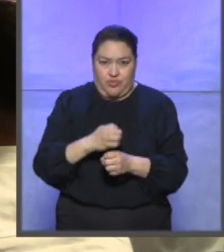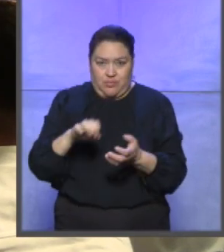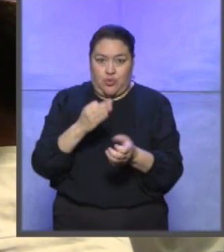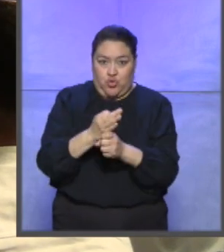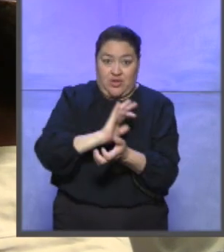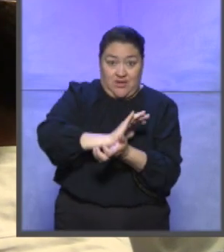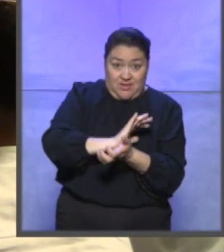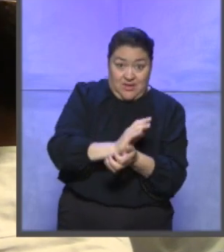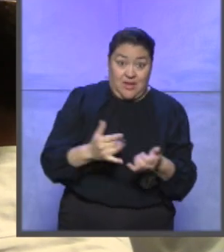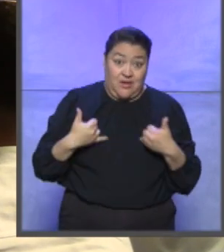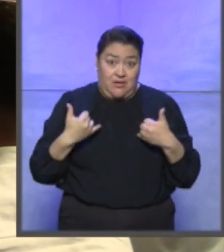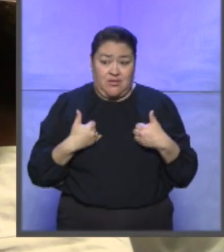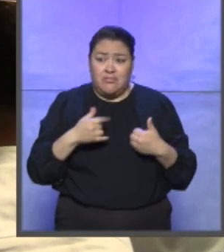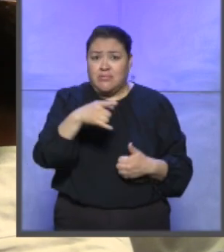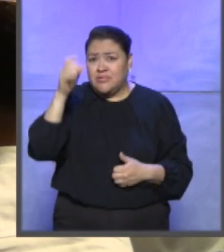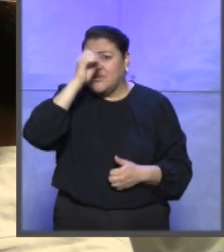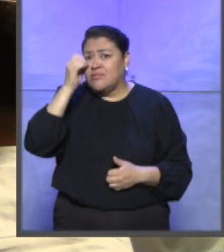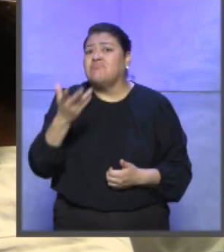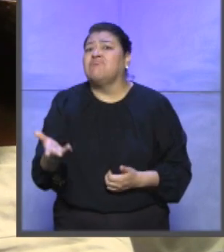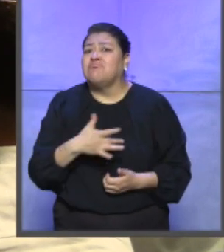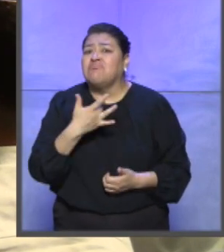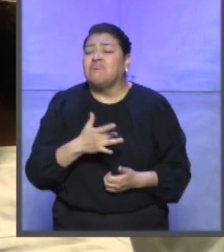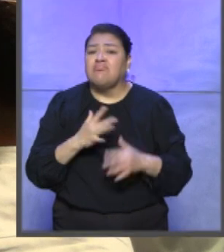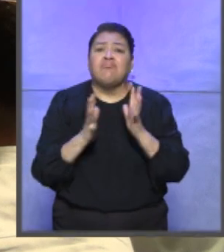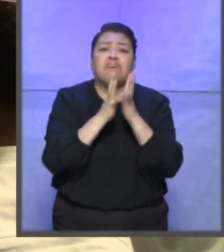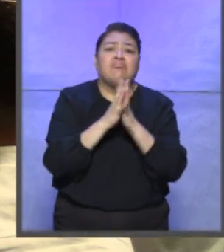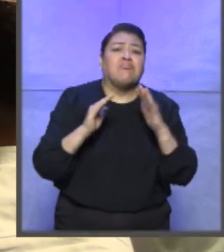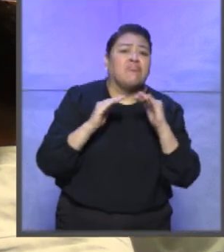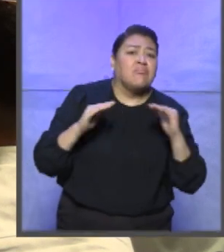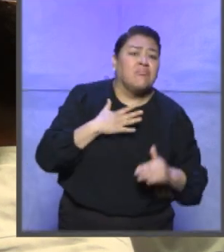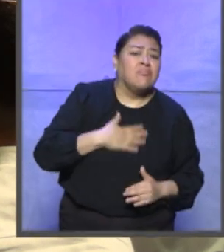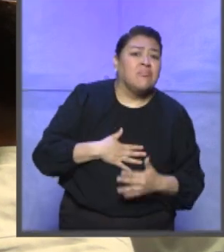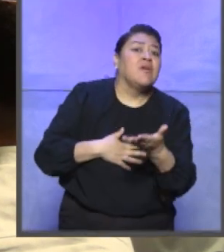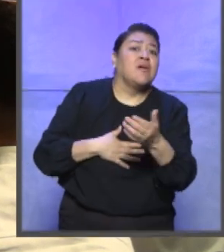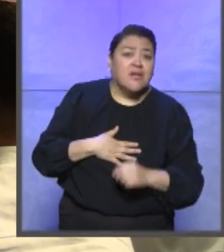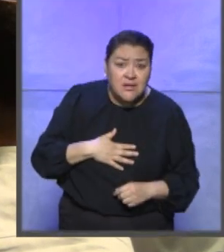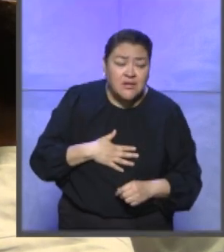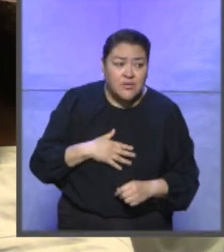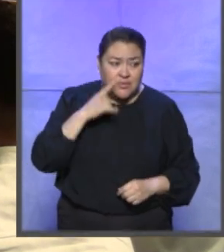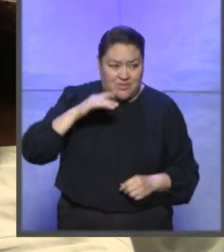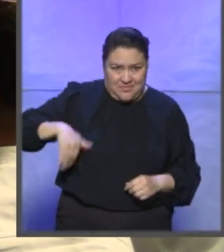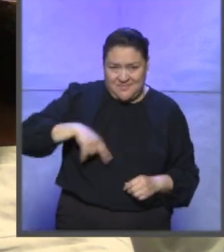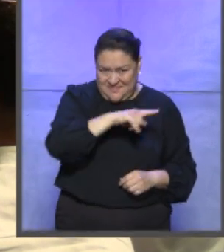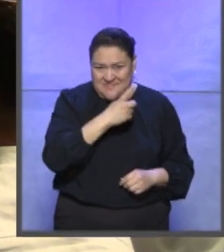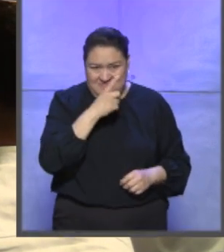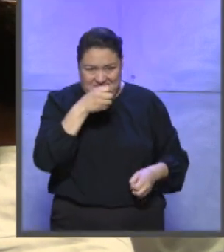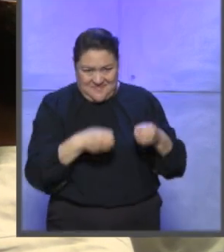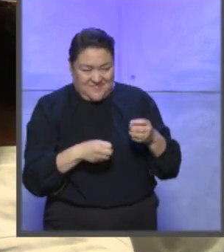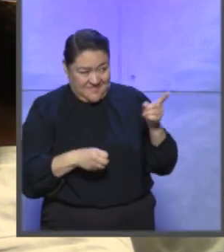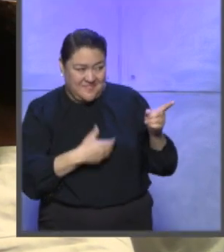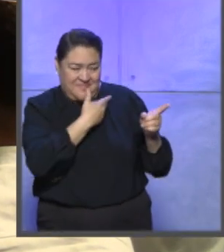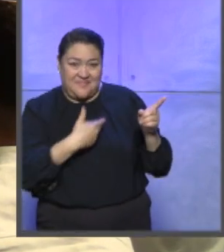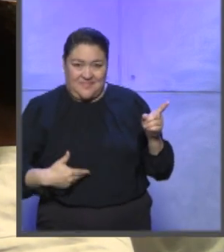ejemplo, de la discriminación y la juventud, que es la agenda de los temas de participación democrática y justicia electoral. ¿Cuántos no, como lo que dijo la